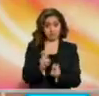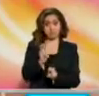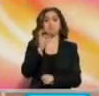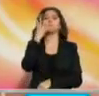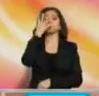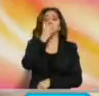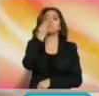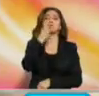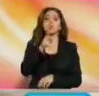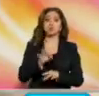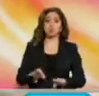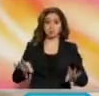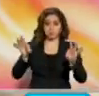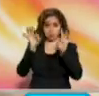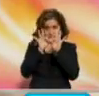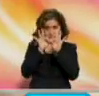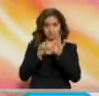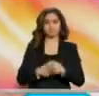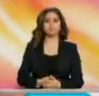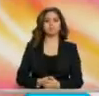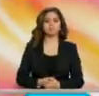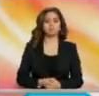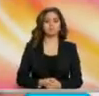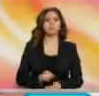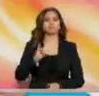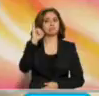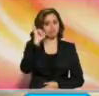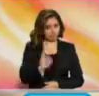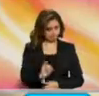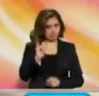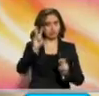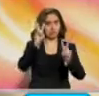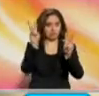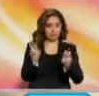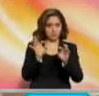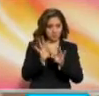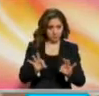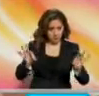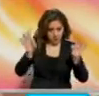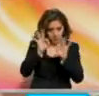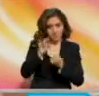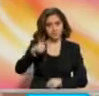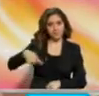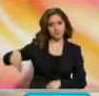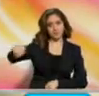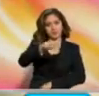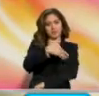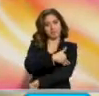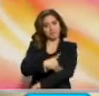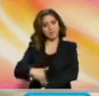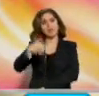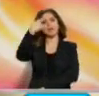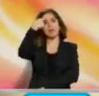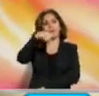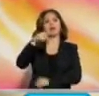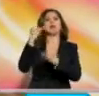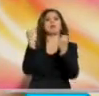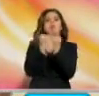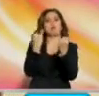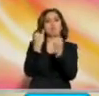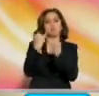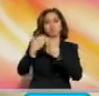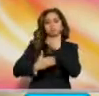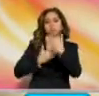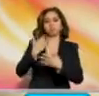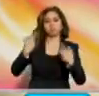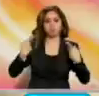tema importantísimo, es un tema crucial para las familias, para el desarrollo de las personas, no lo vas